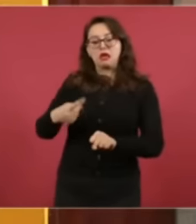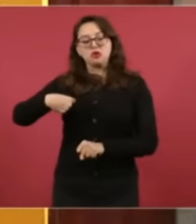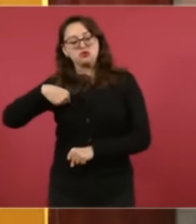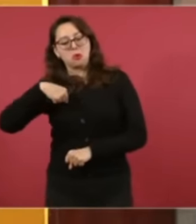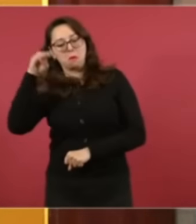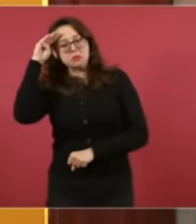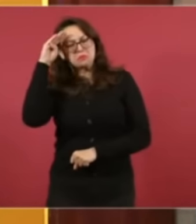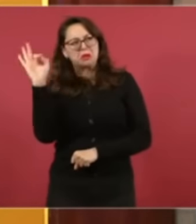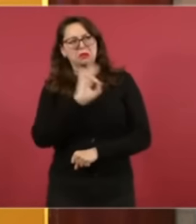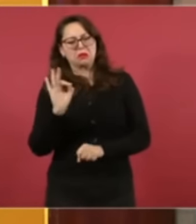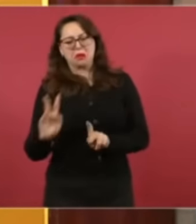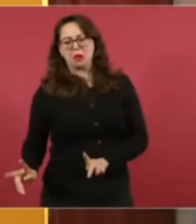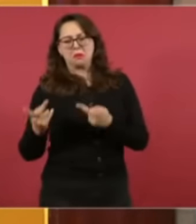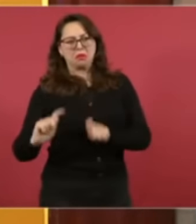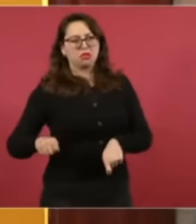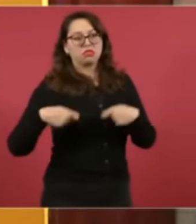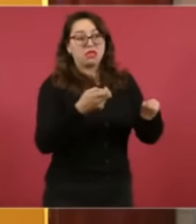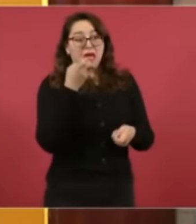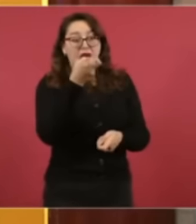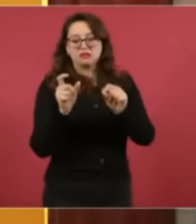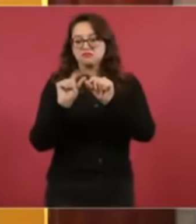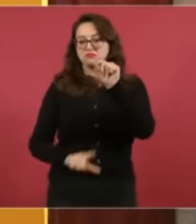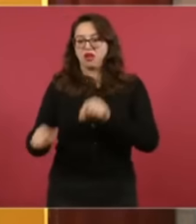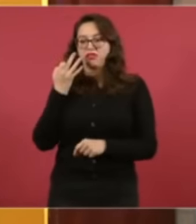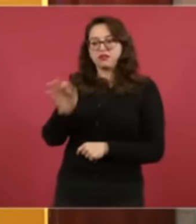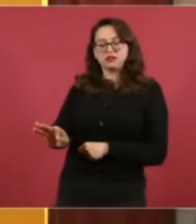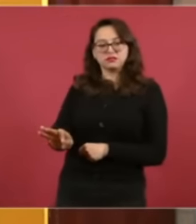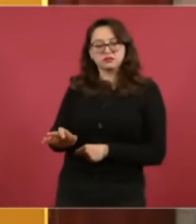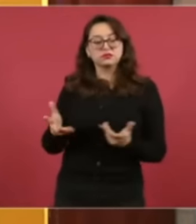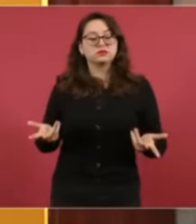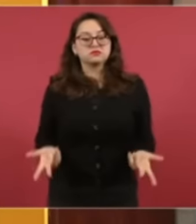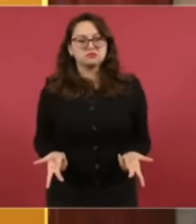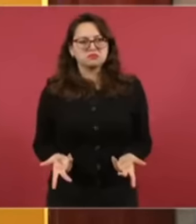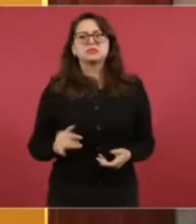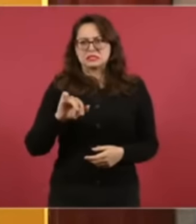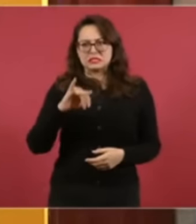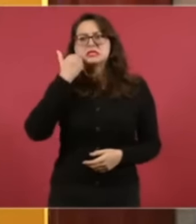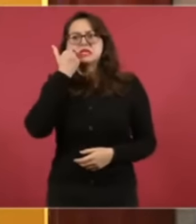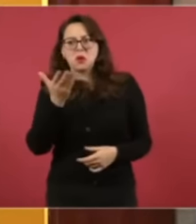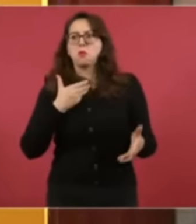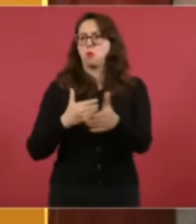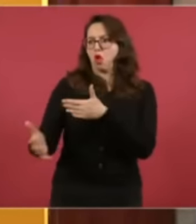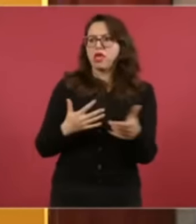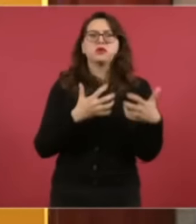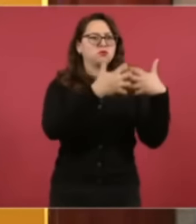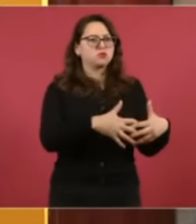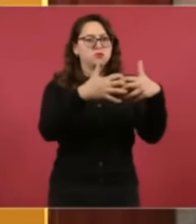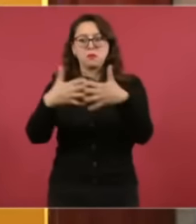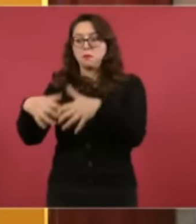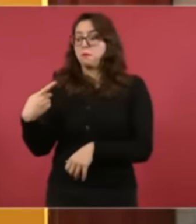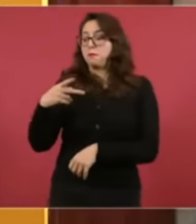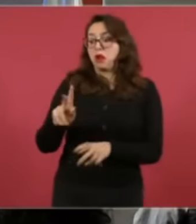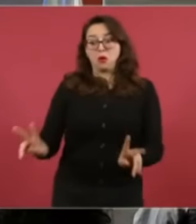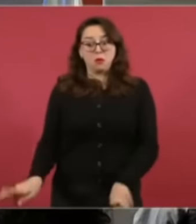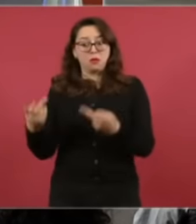patria. Industrializar el país no implica una subasta pública de nuestros recursos naturales ni la